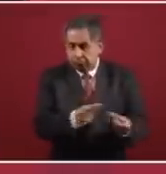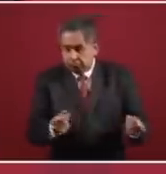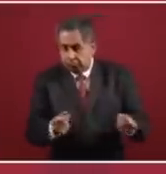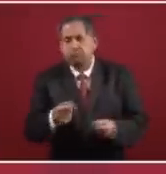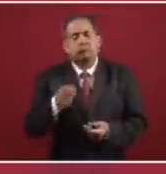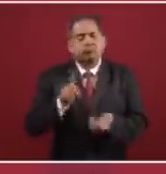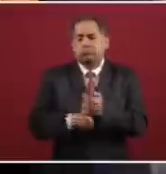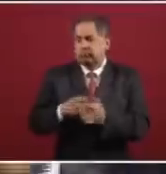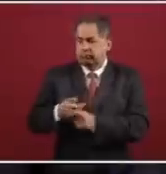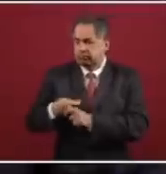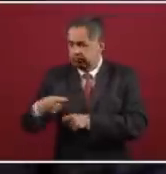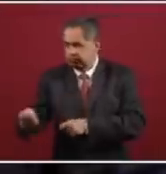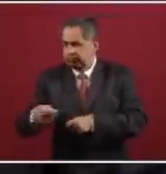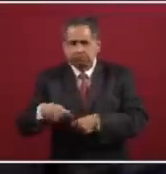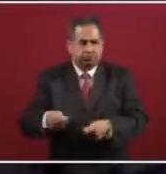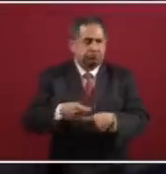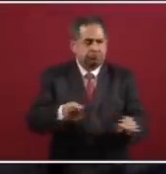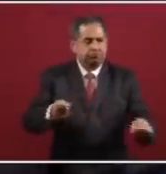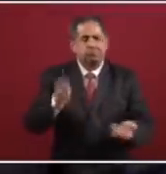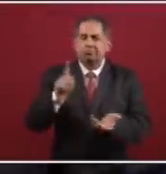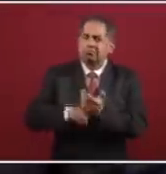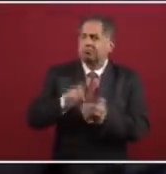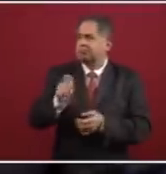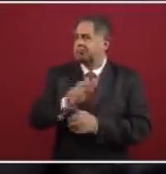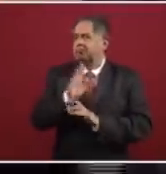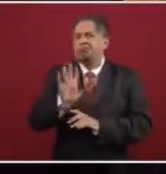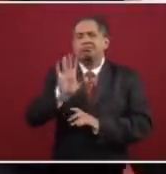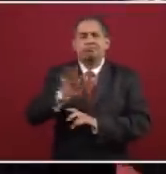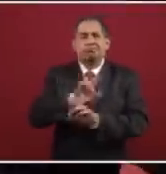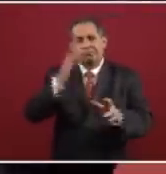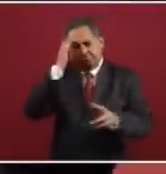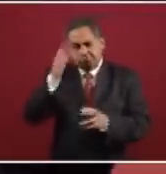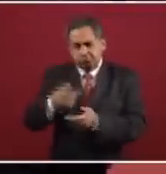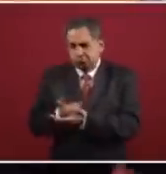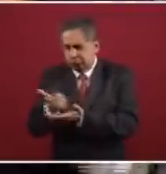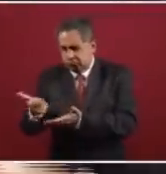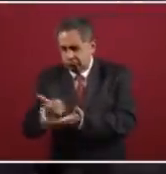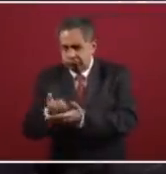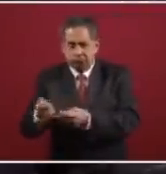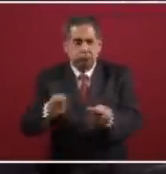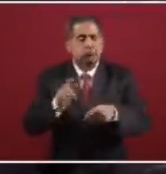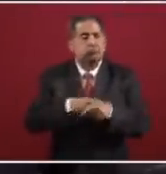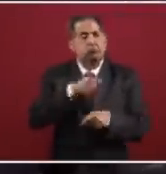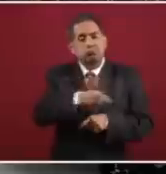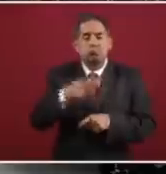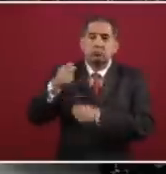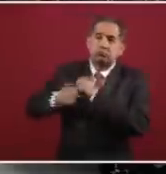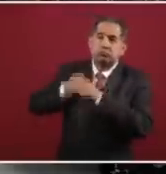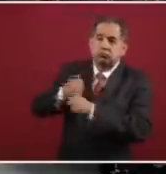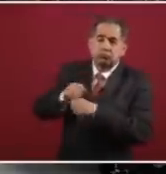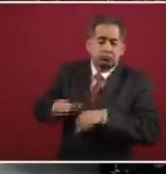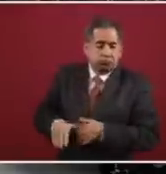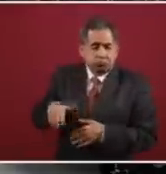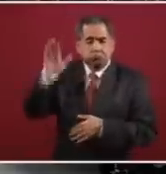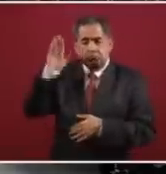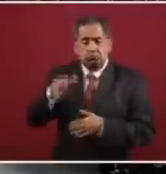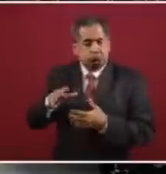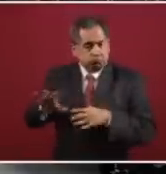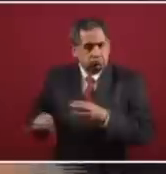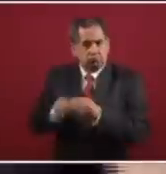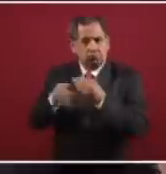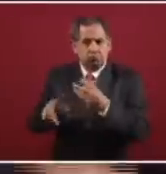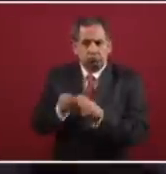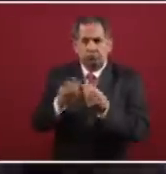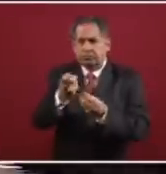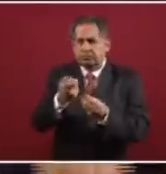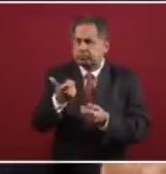recibir un reconocimiento, porque contribuyó al desarrollo de la nación. Por eso es a